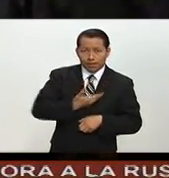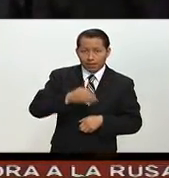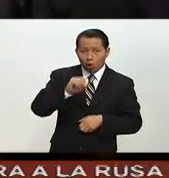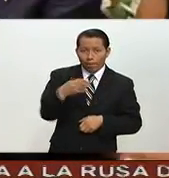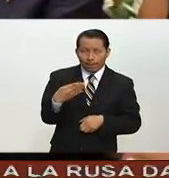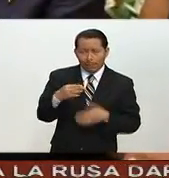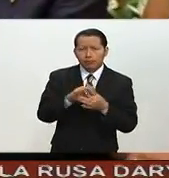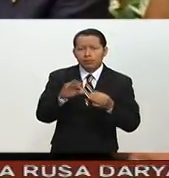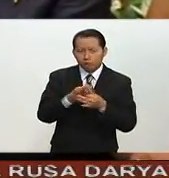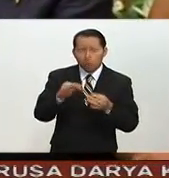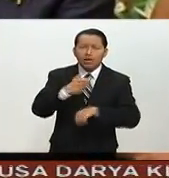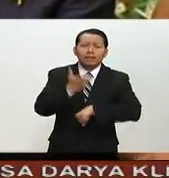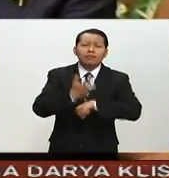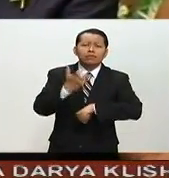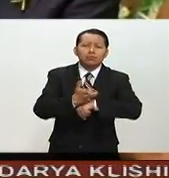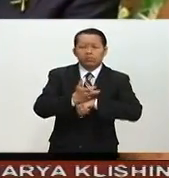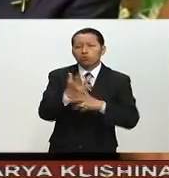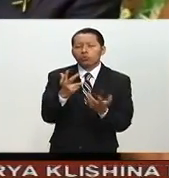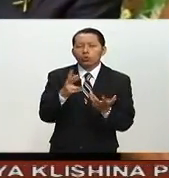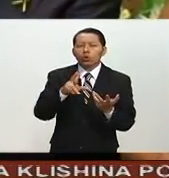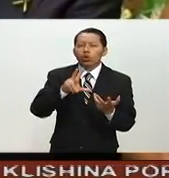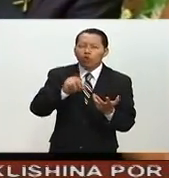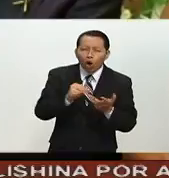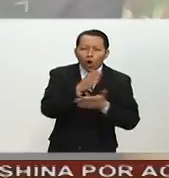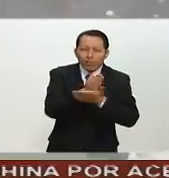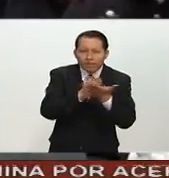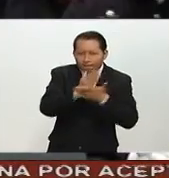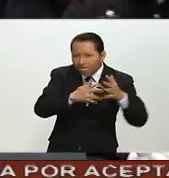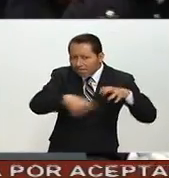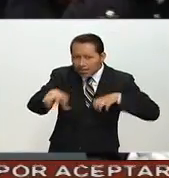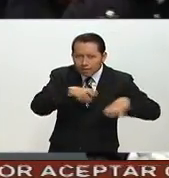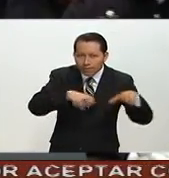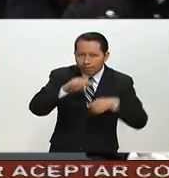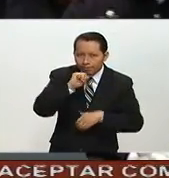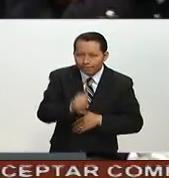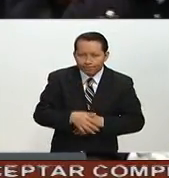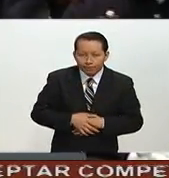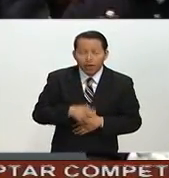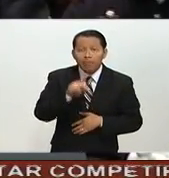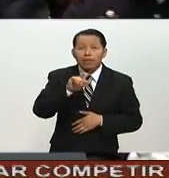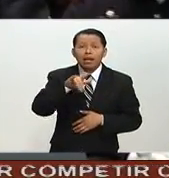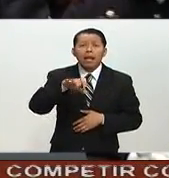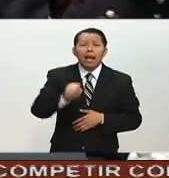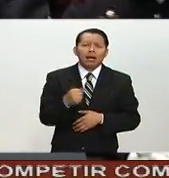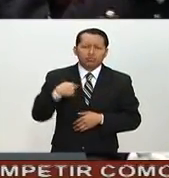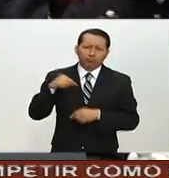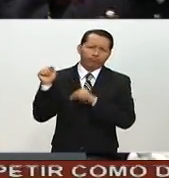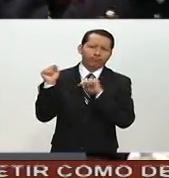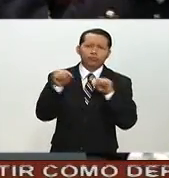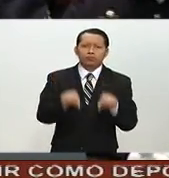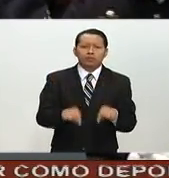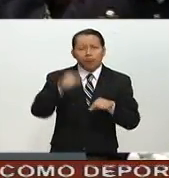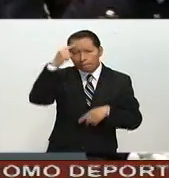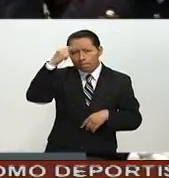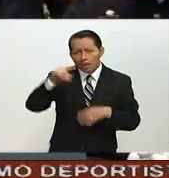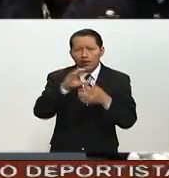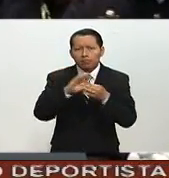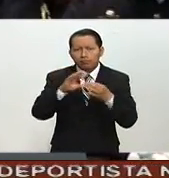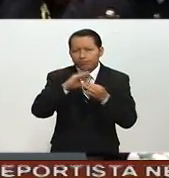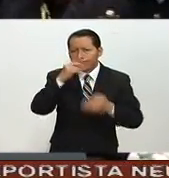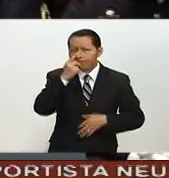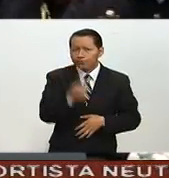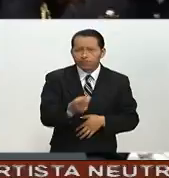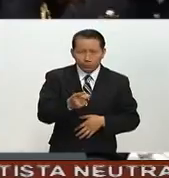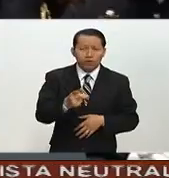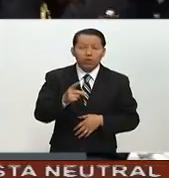Obama aseguró que Estados Unidos no está tan dividido como parece. Dallas, estoy aquí para decirles que debemos rechazar